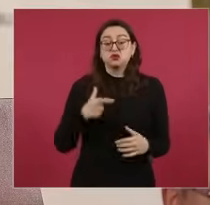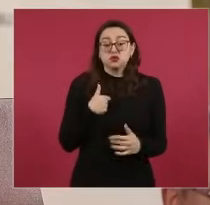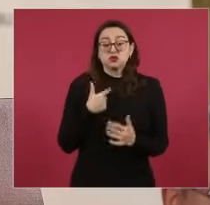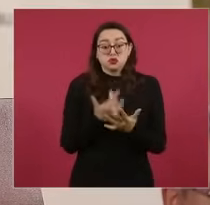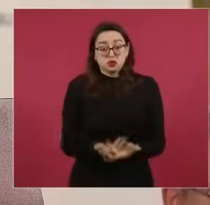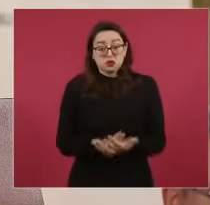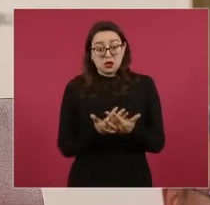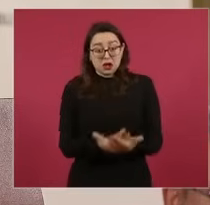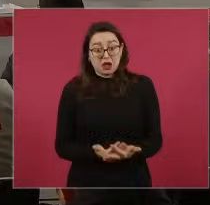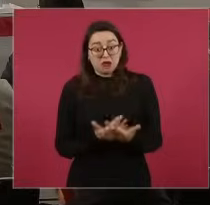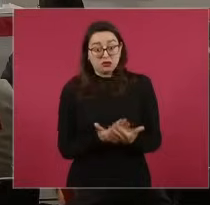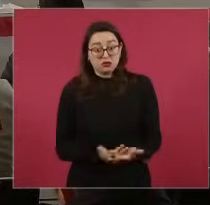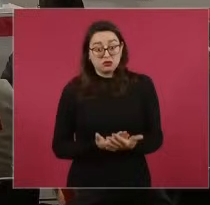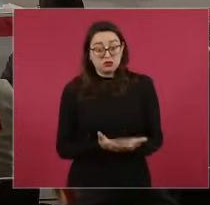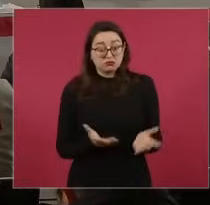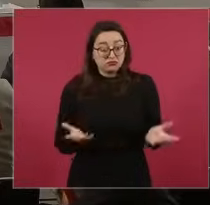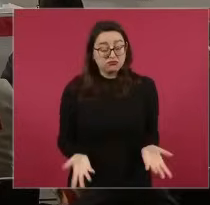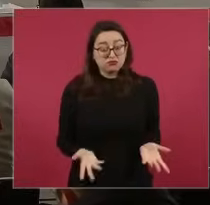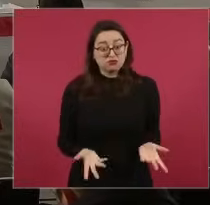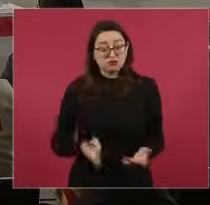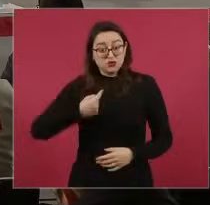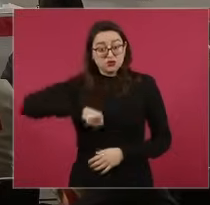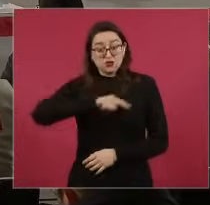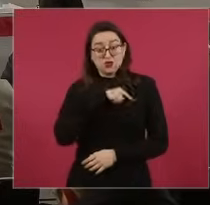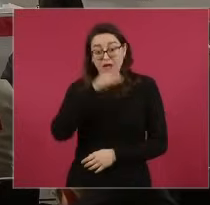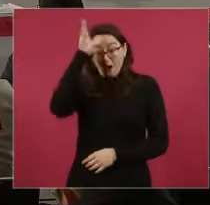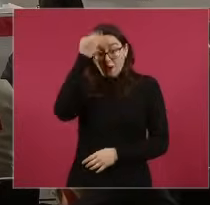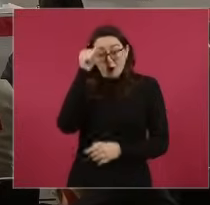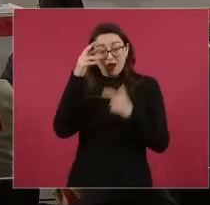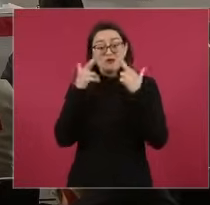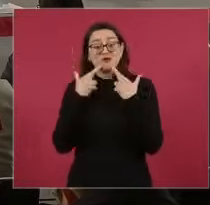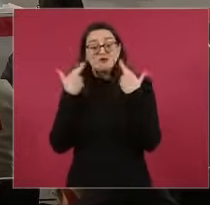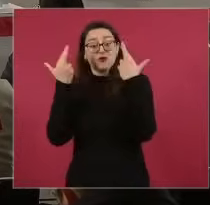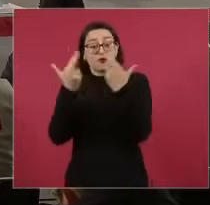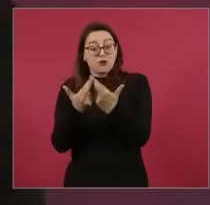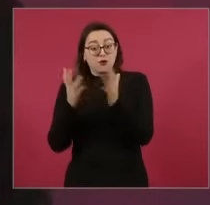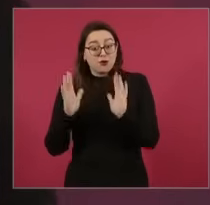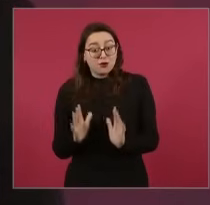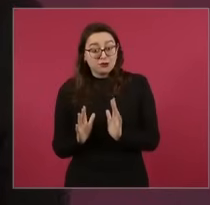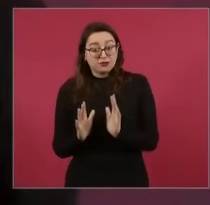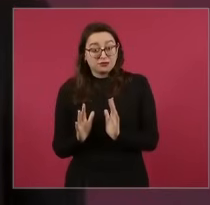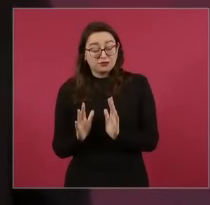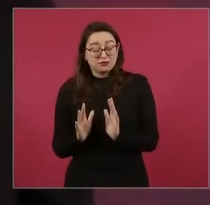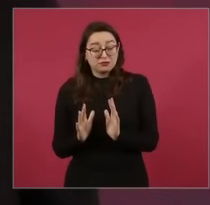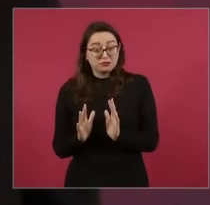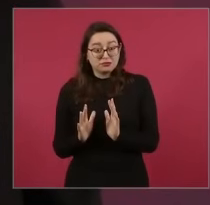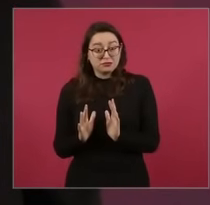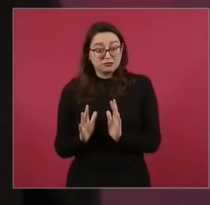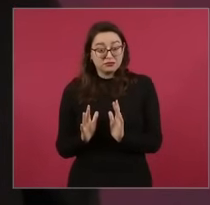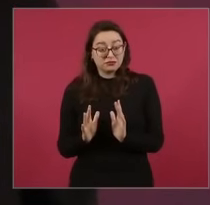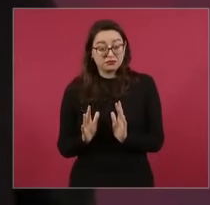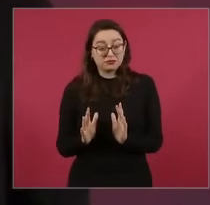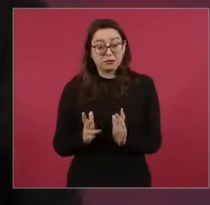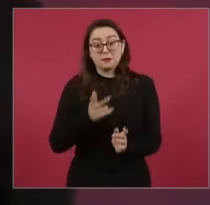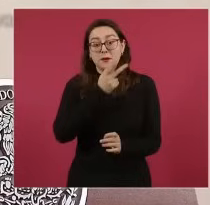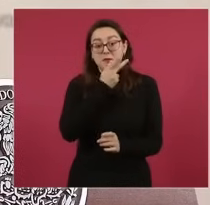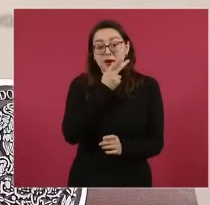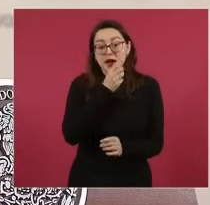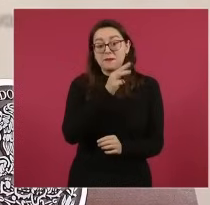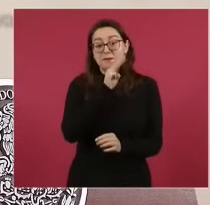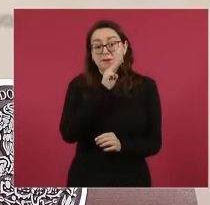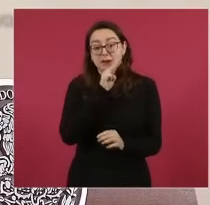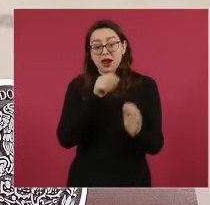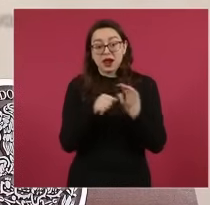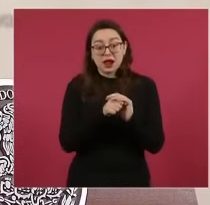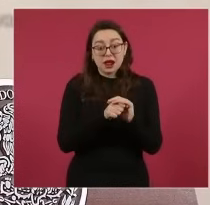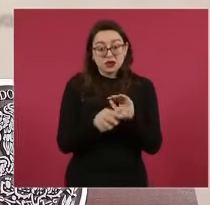todos... no estoy esperando porque teníamos una reunión con padres, madres de Ayotzinapa,